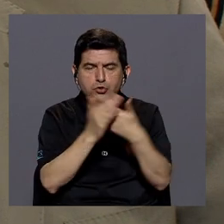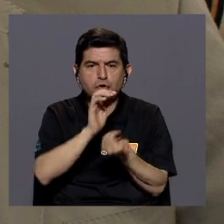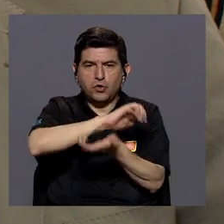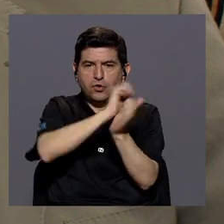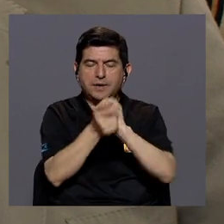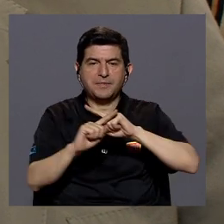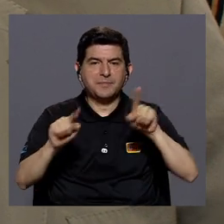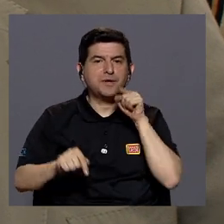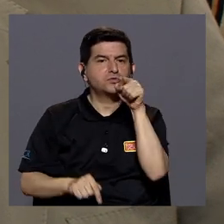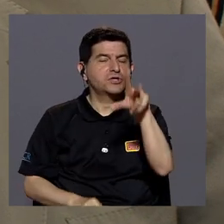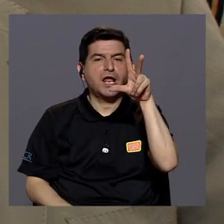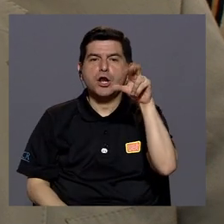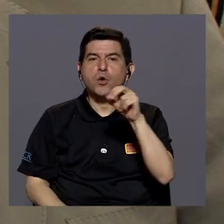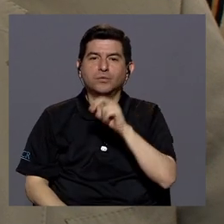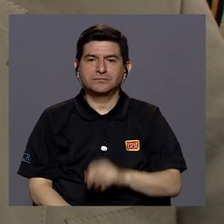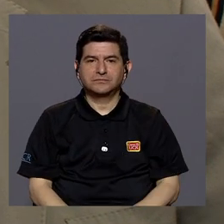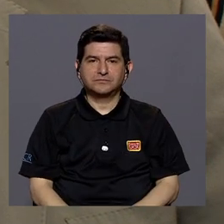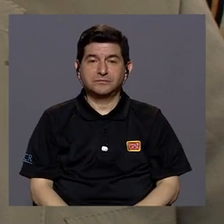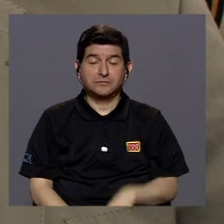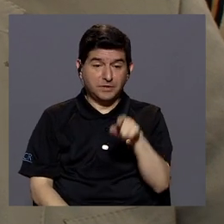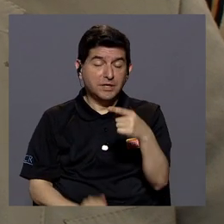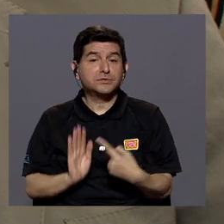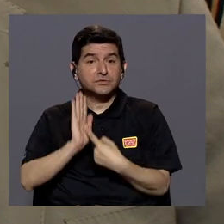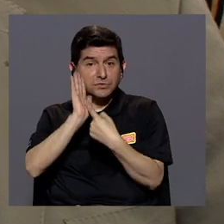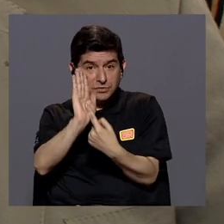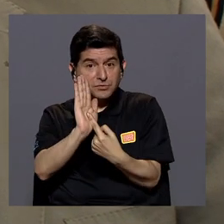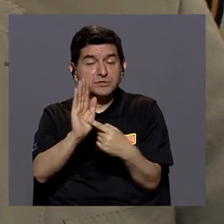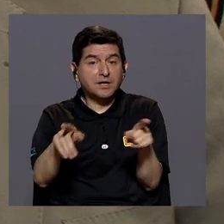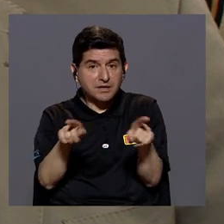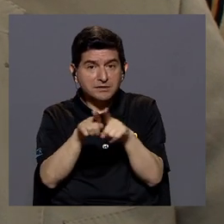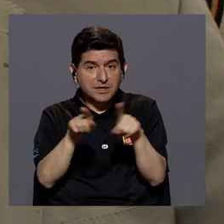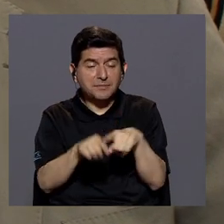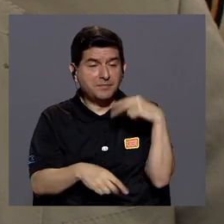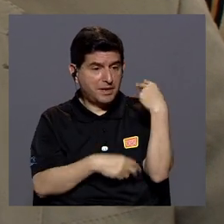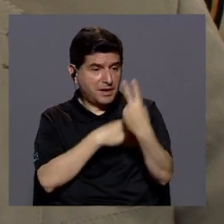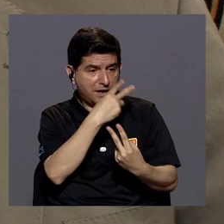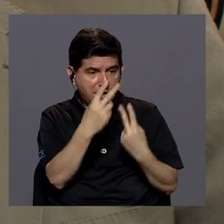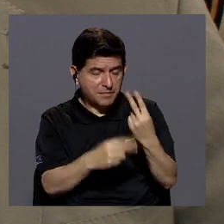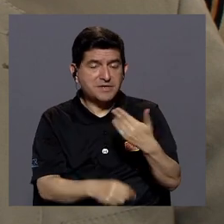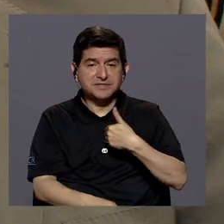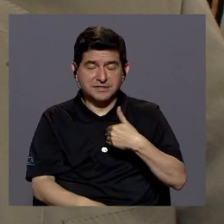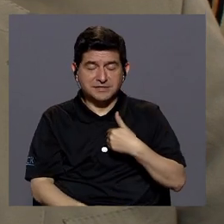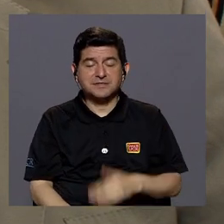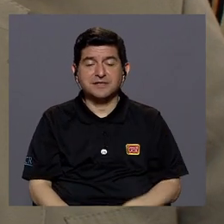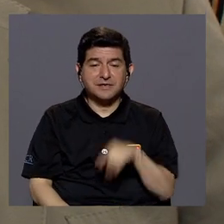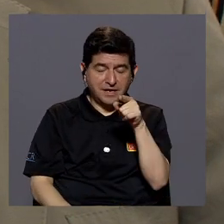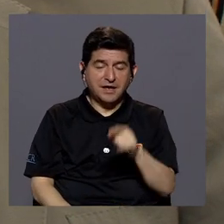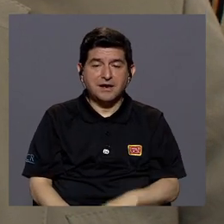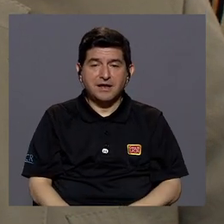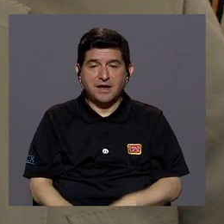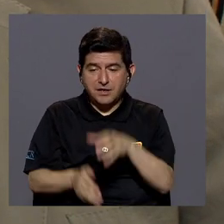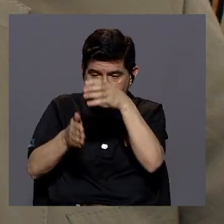usted. Eso se ha visto reflejado inclusive en las visitas que recibe su columna.